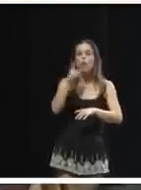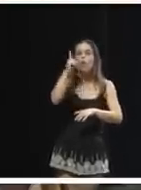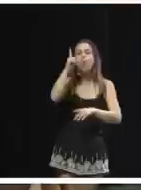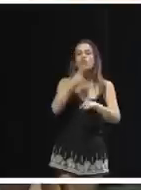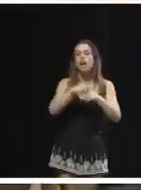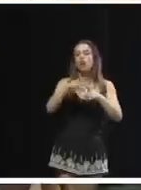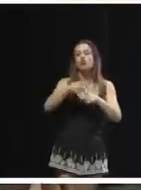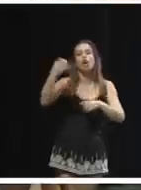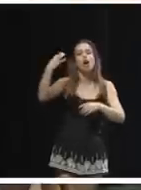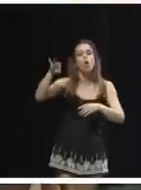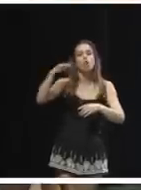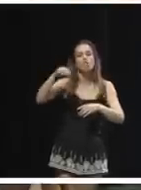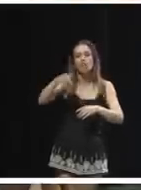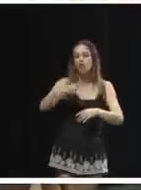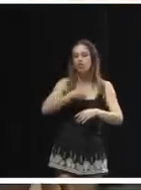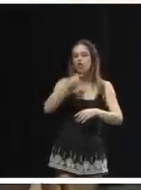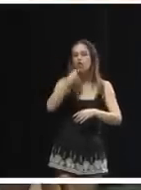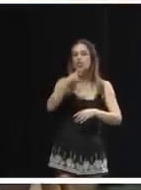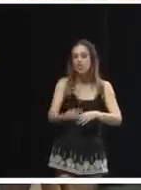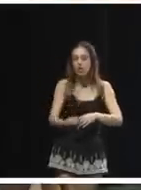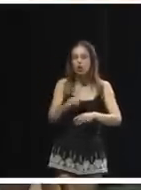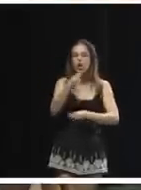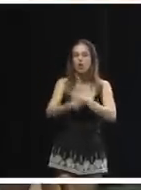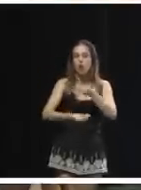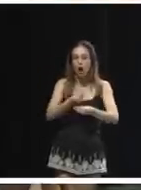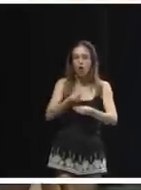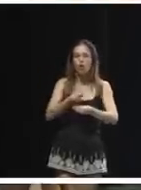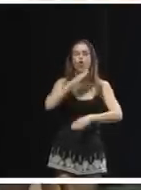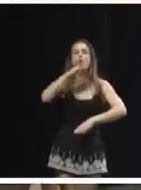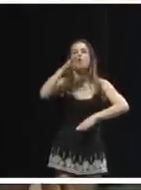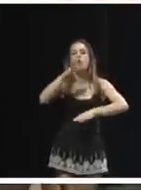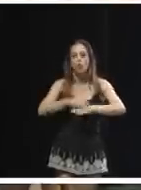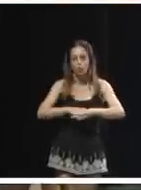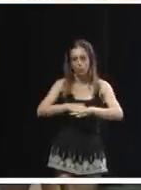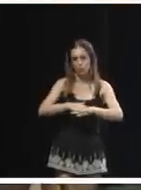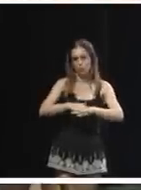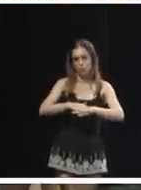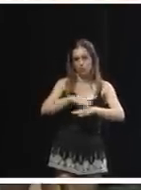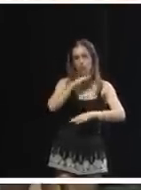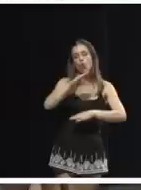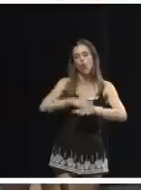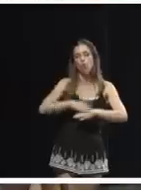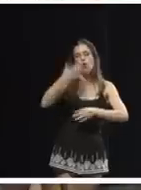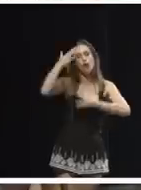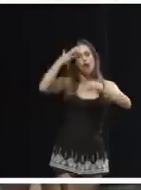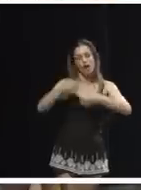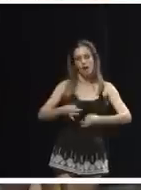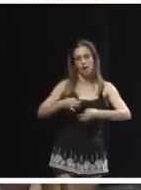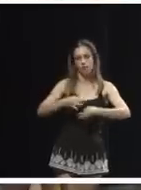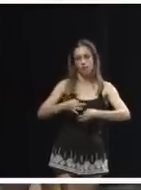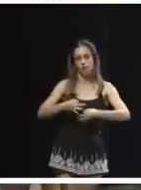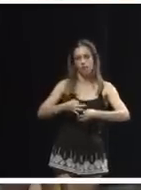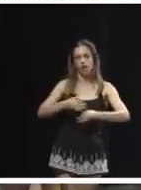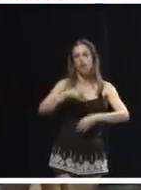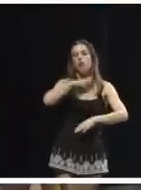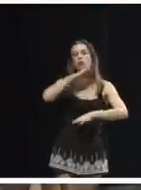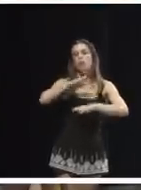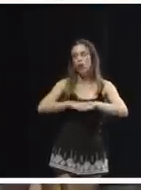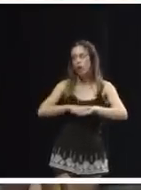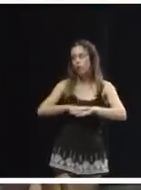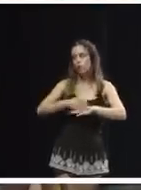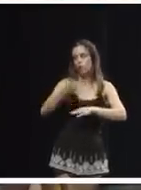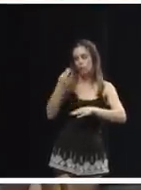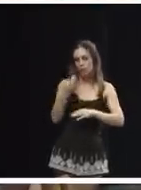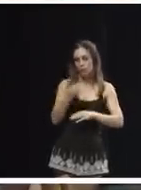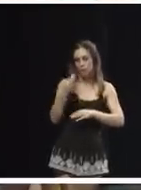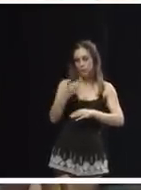única, que cuando digo que lo voy a hacer, lo hago. Y esto, creedme, lo vamos a hacer. Lo vamos